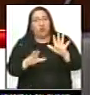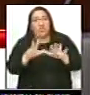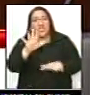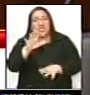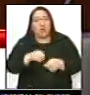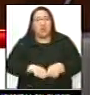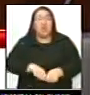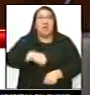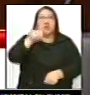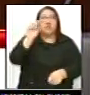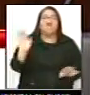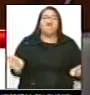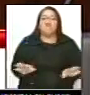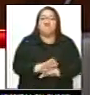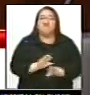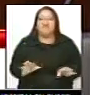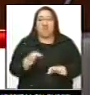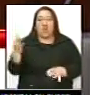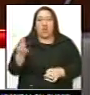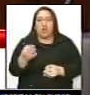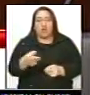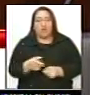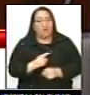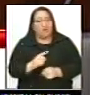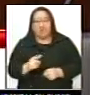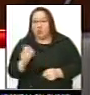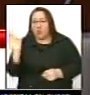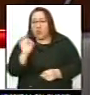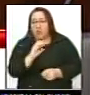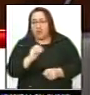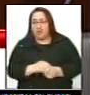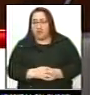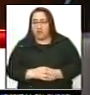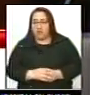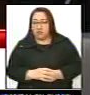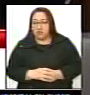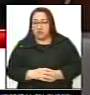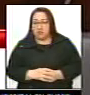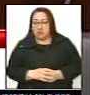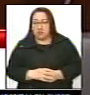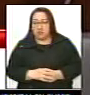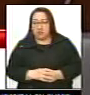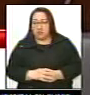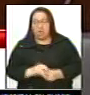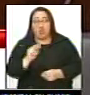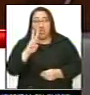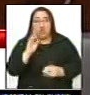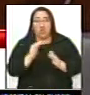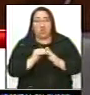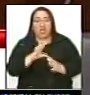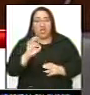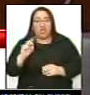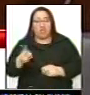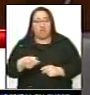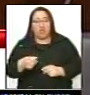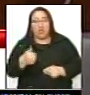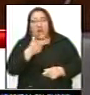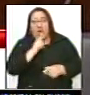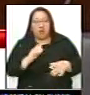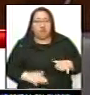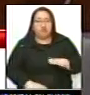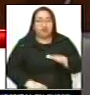altura del diseño original. Nunca más almacenará 2.500.000 metros cúbicos